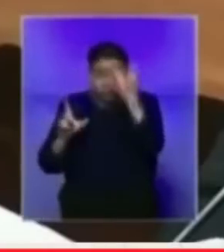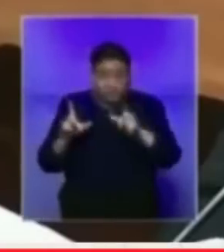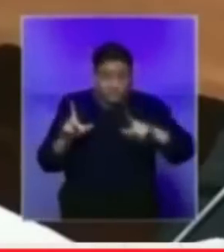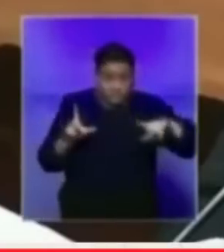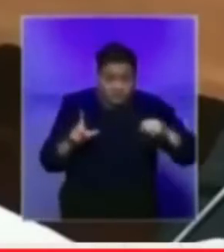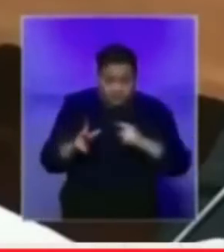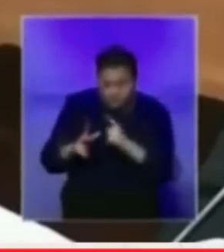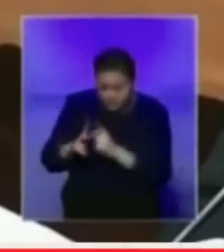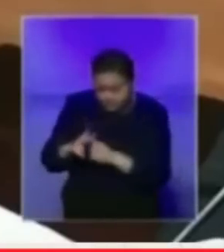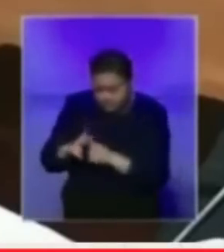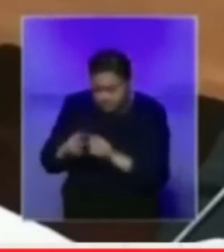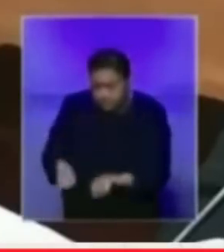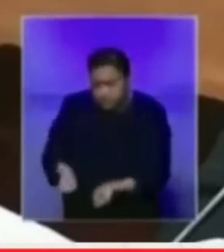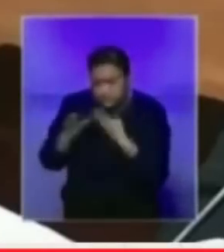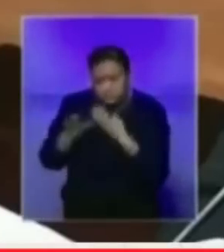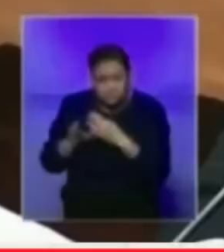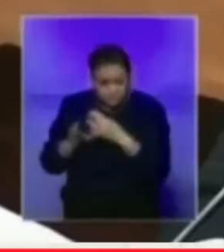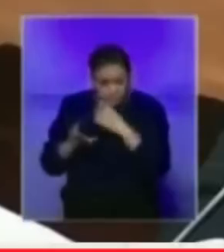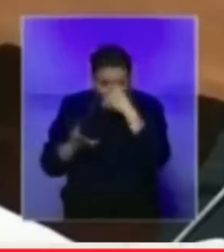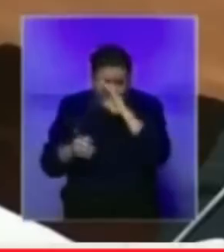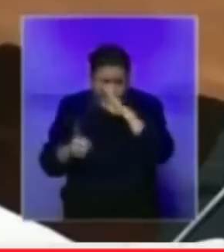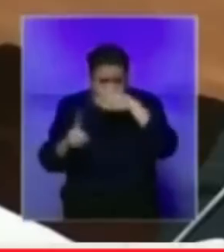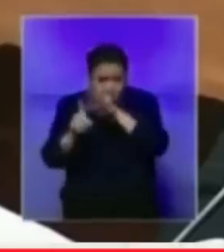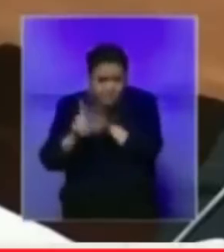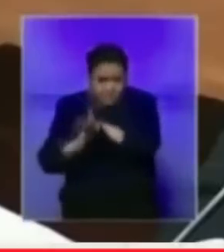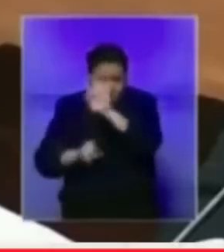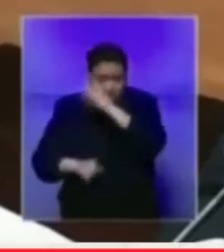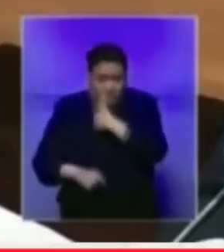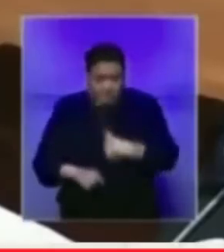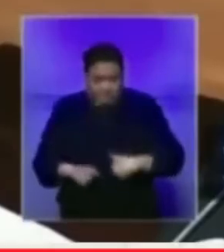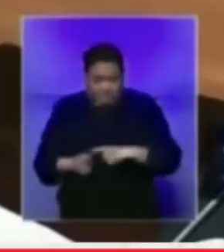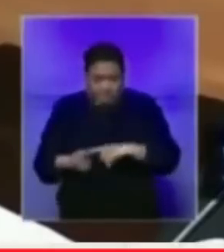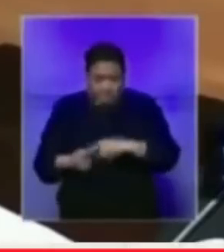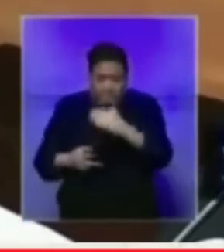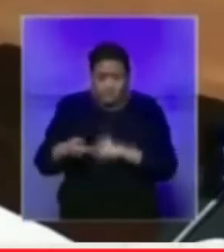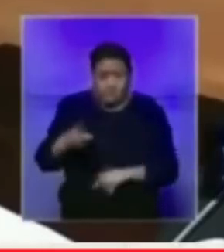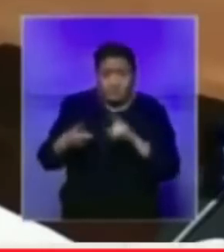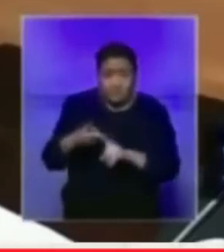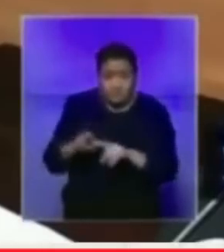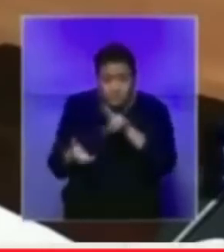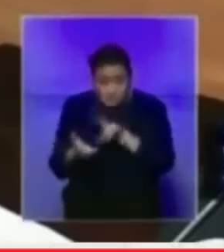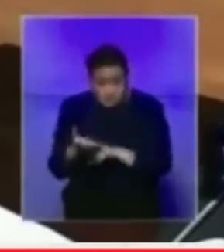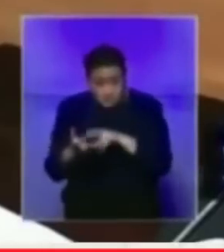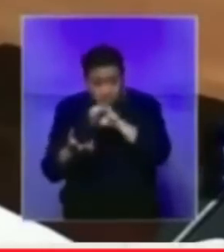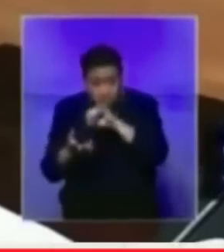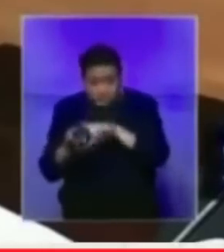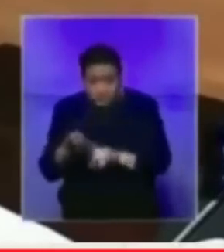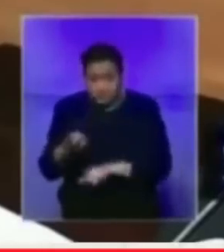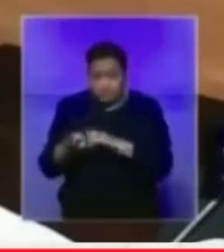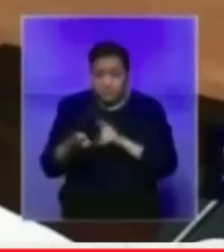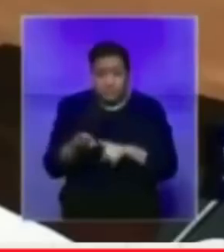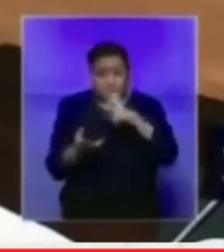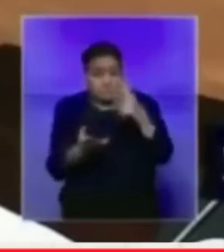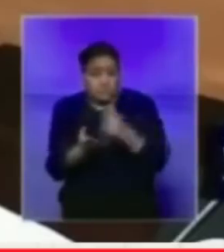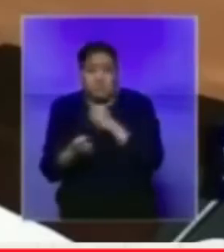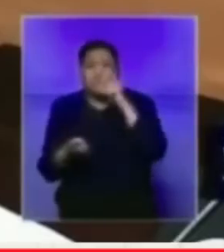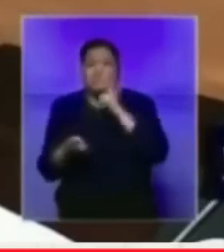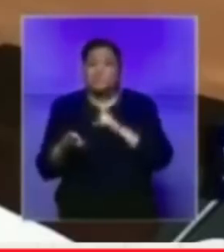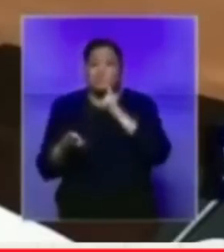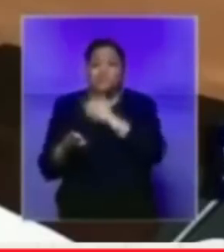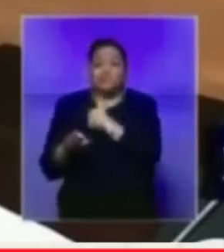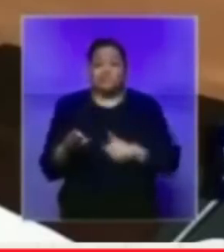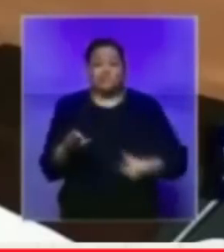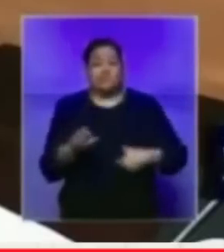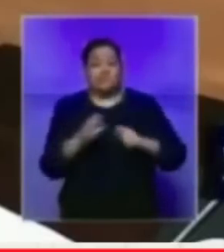la presidencia de los Estados Unidos mexicanos, la declaración de validez de la elección y la declaración de presidenta electa. Ese es el